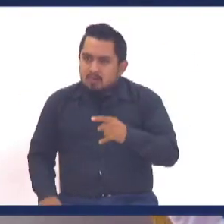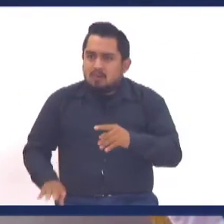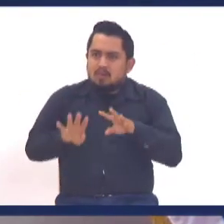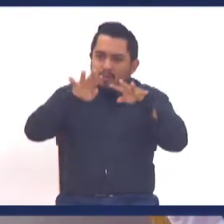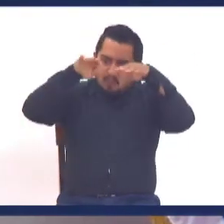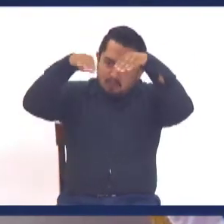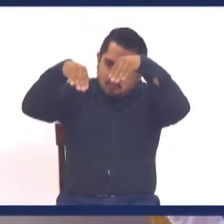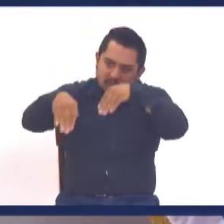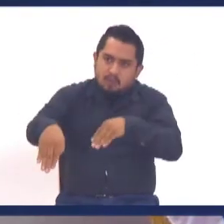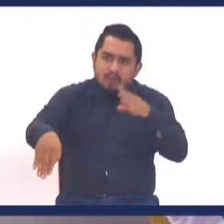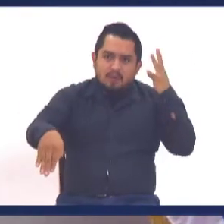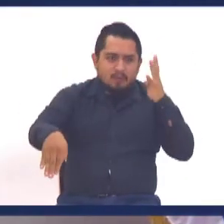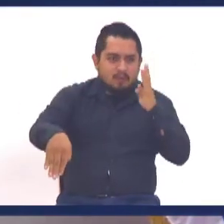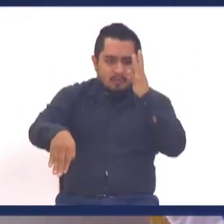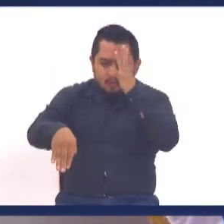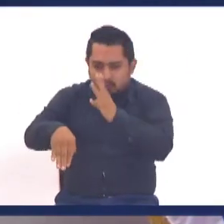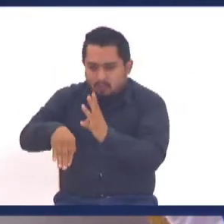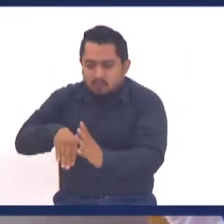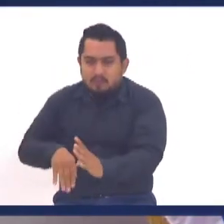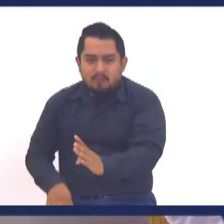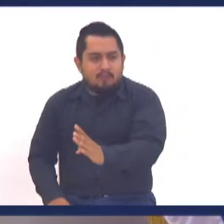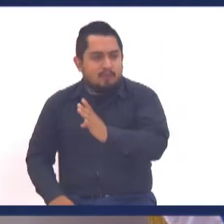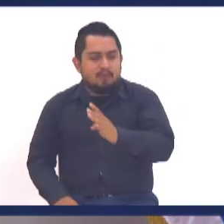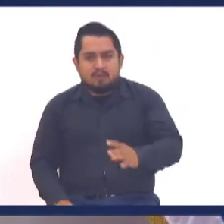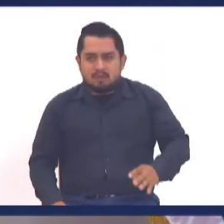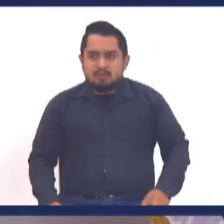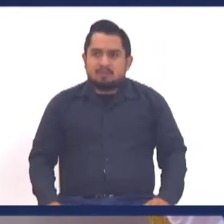para abajo en memoria de ésta